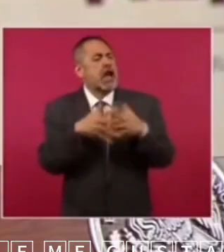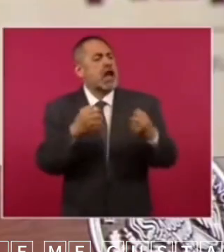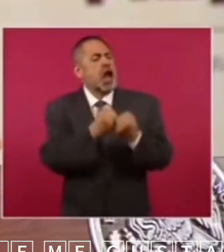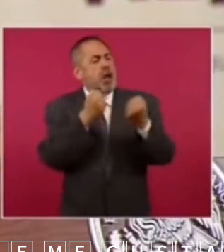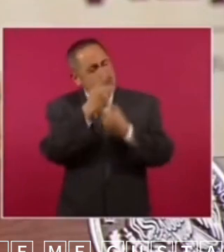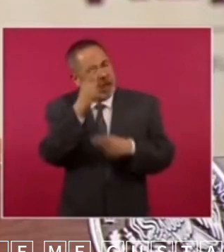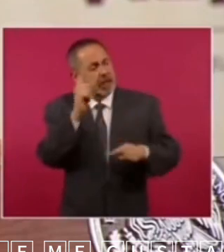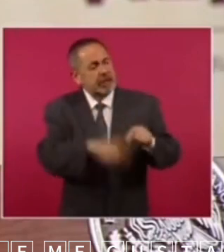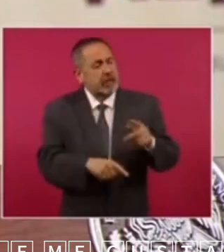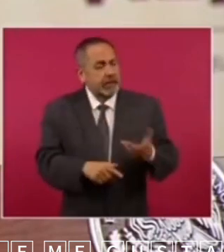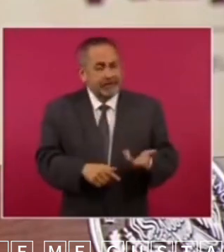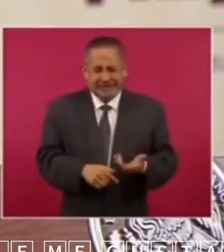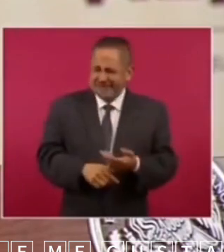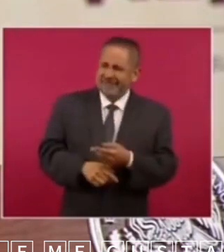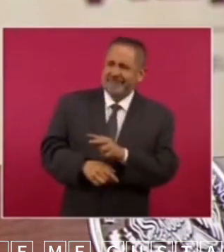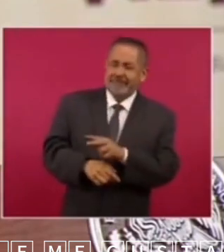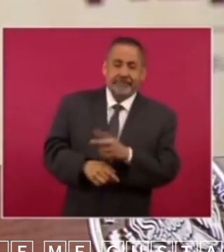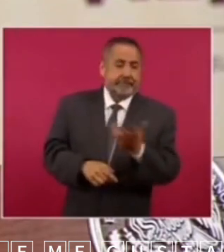Este